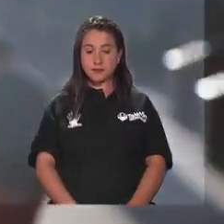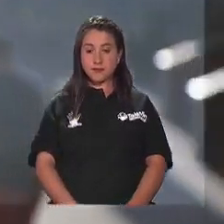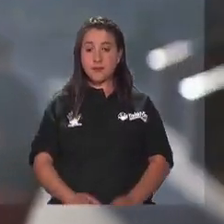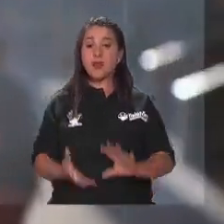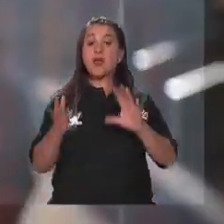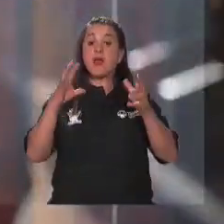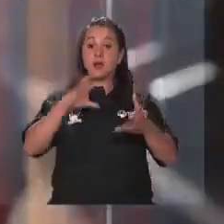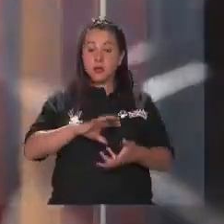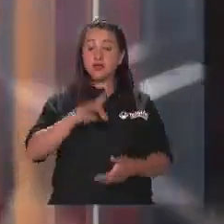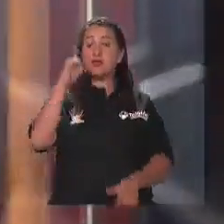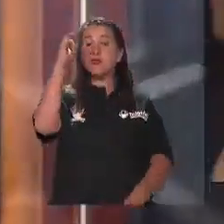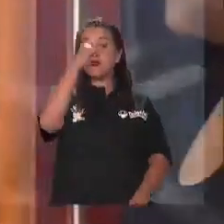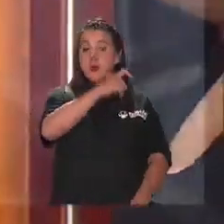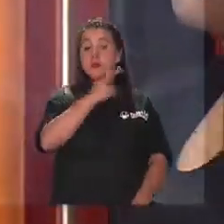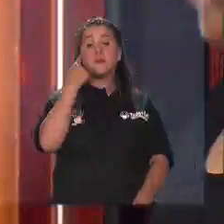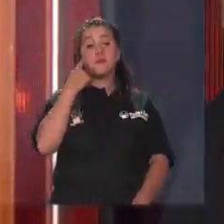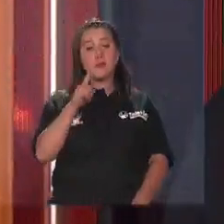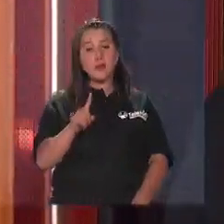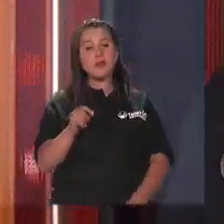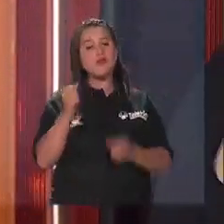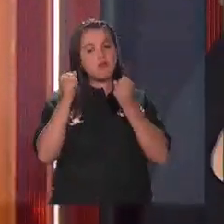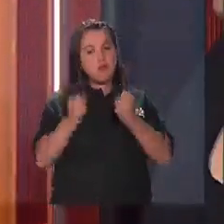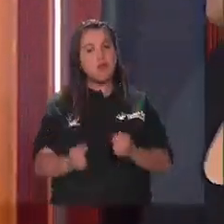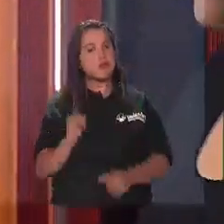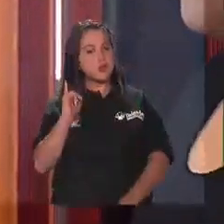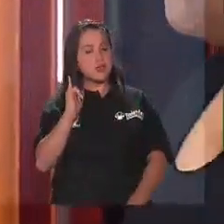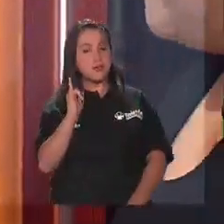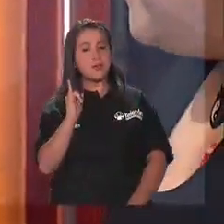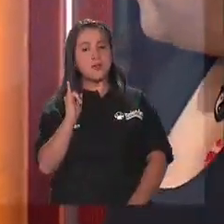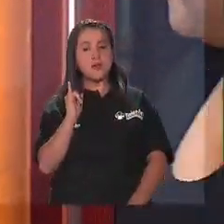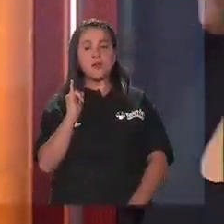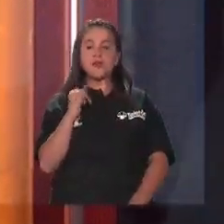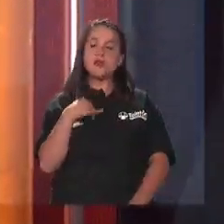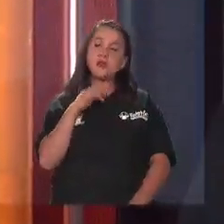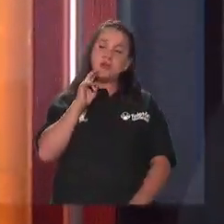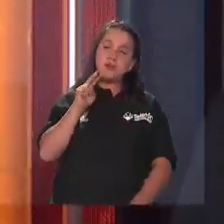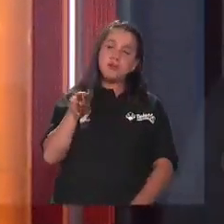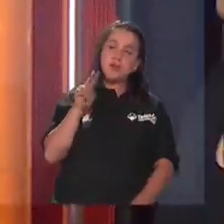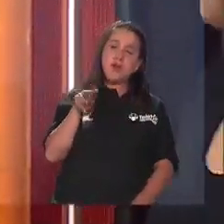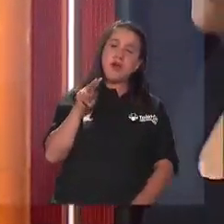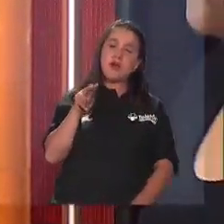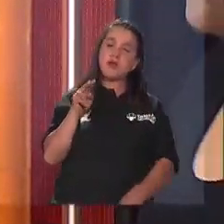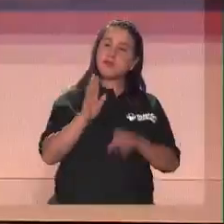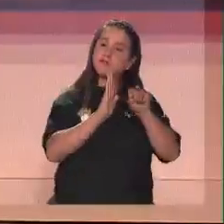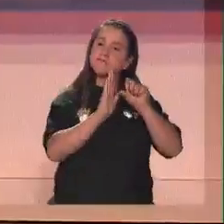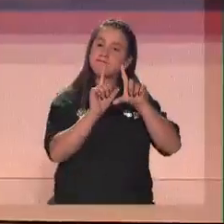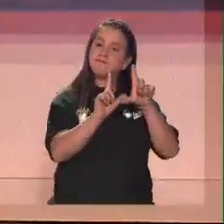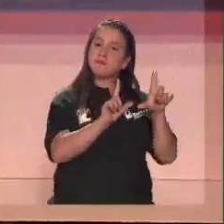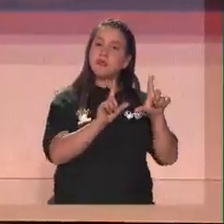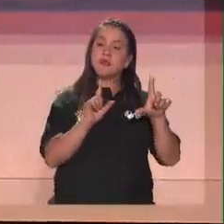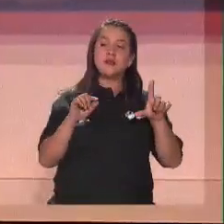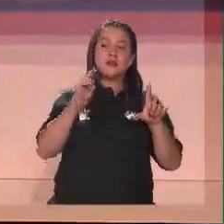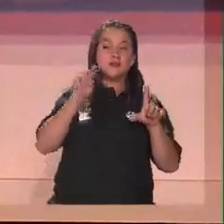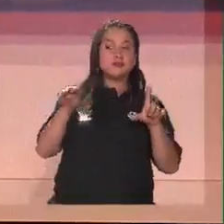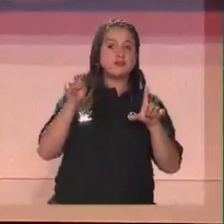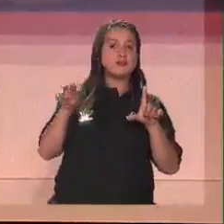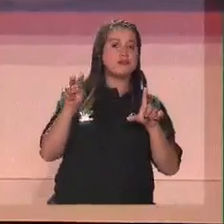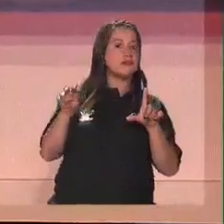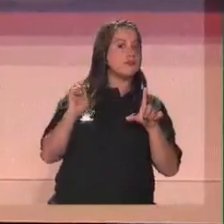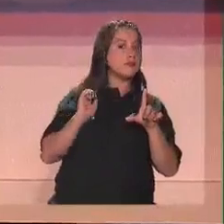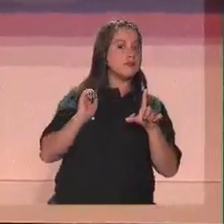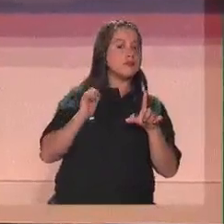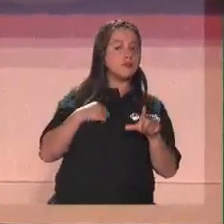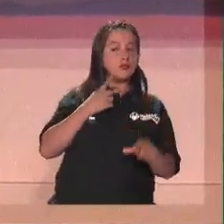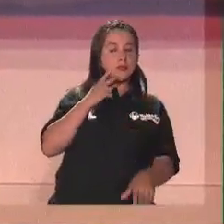Es difícil, pero se puede. Yo te estuve observando durante toda la reproducción del